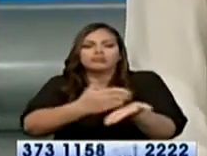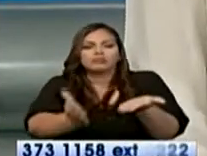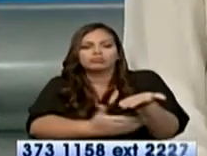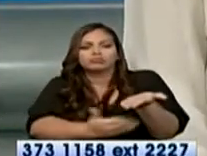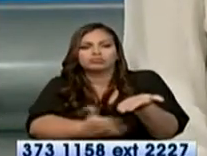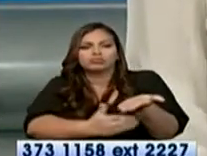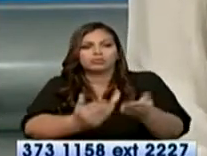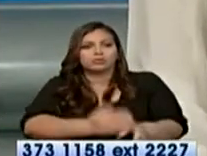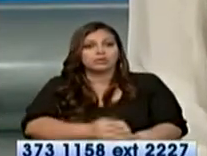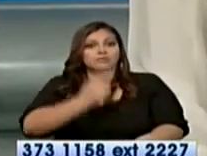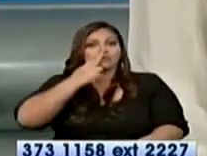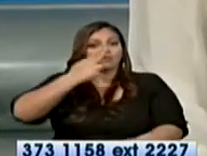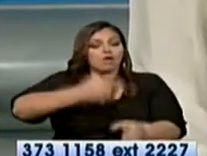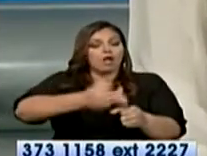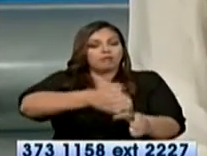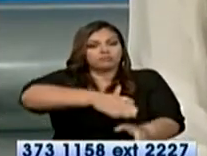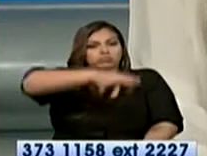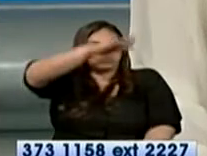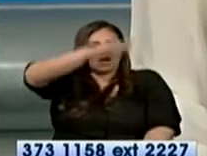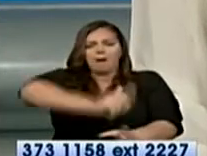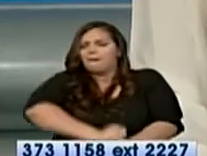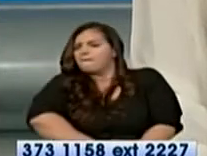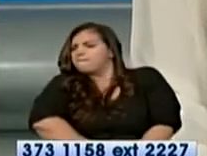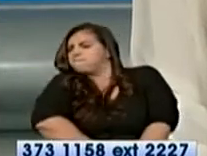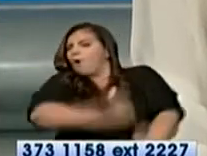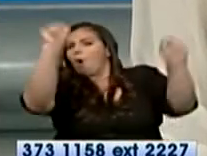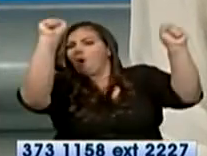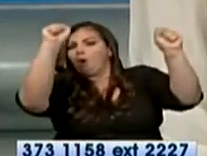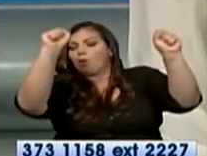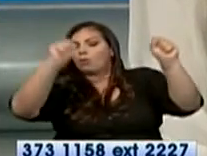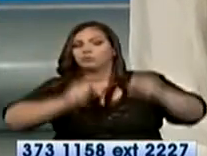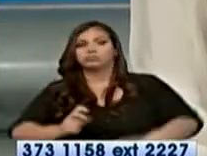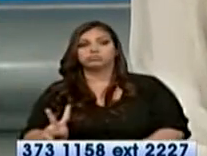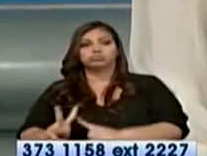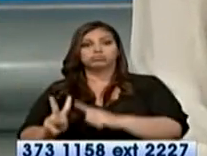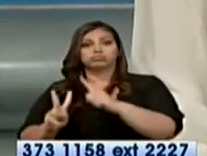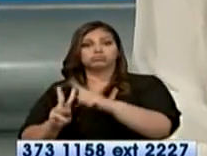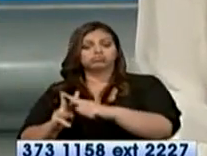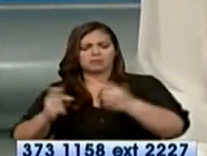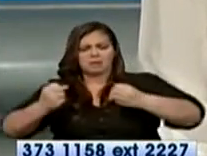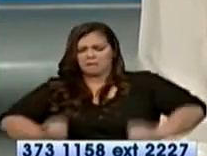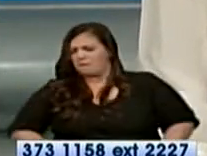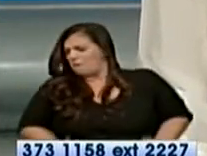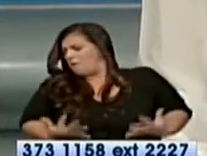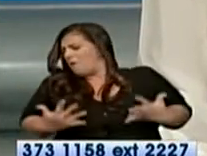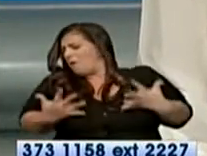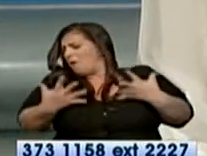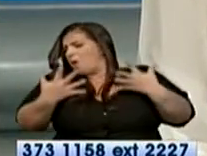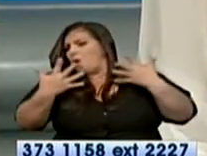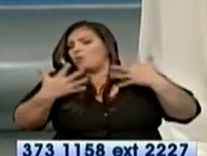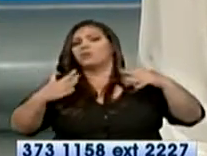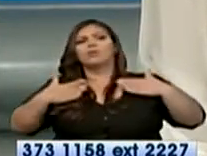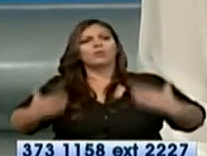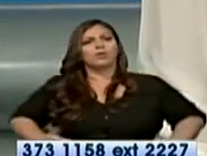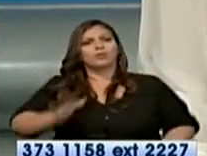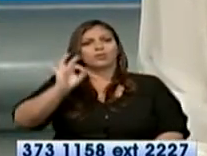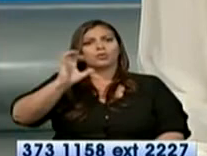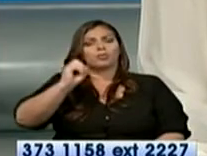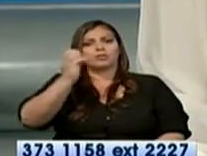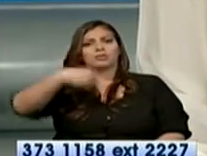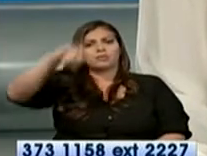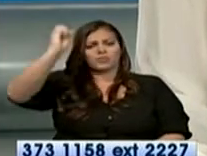un incendio. Según investigaciones, una fuga de gas del horno industrial donde hacían sus productos habría originado la